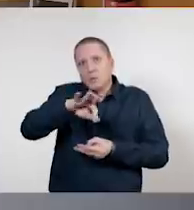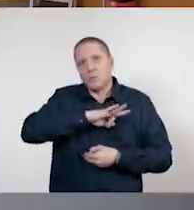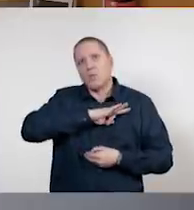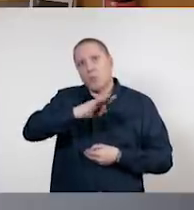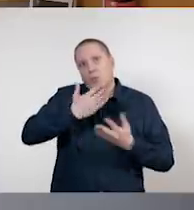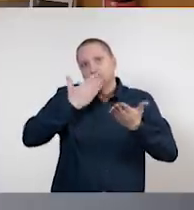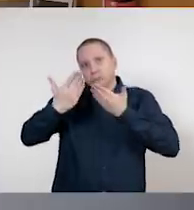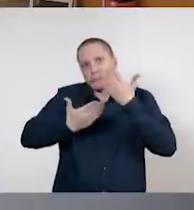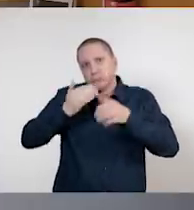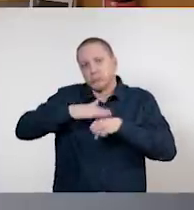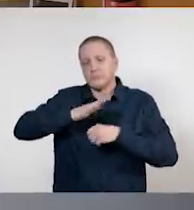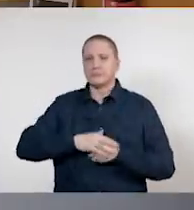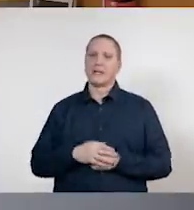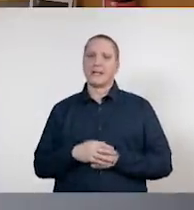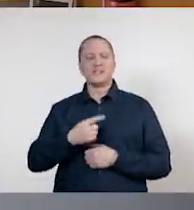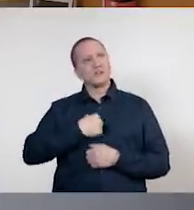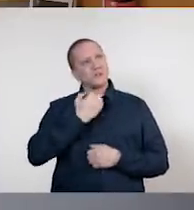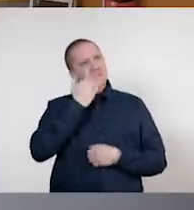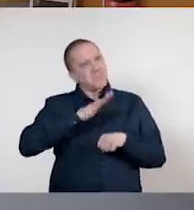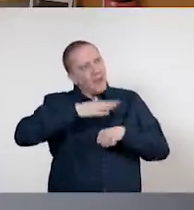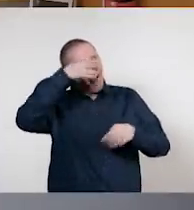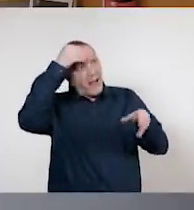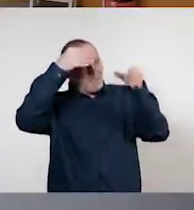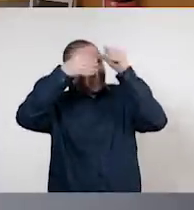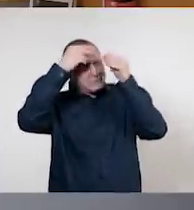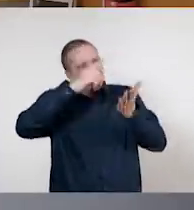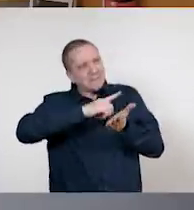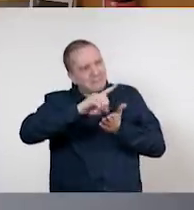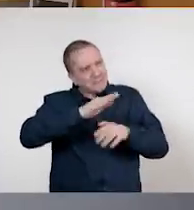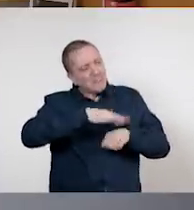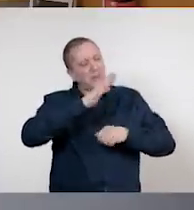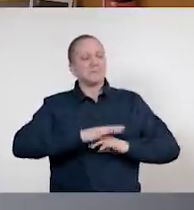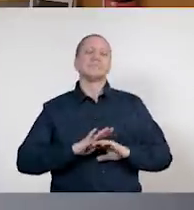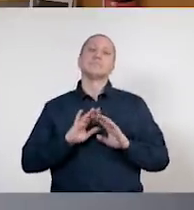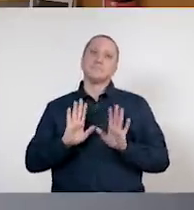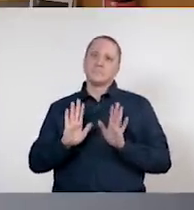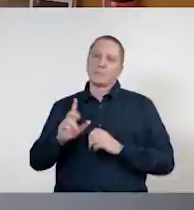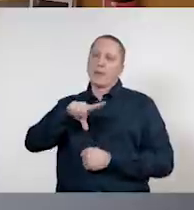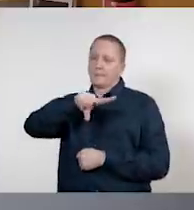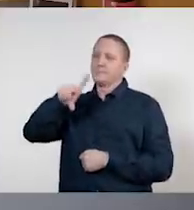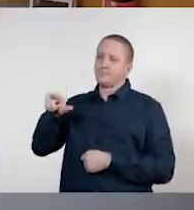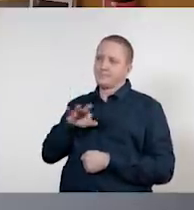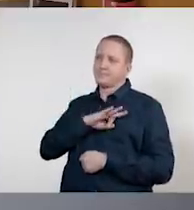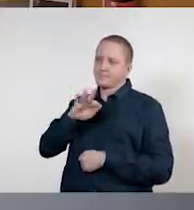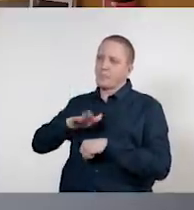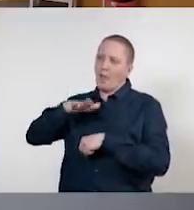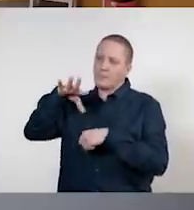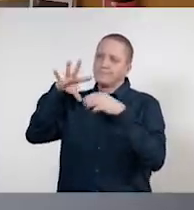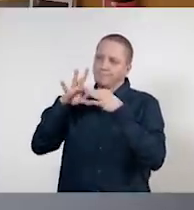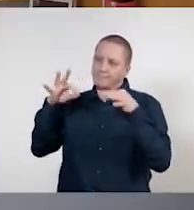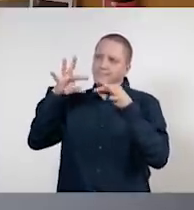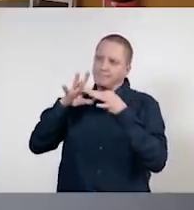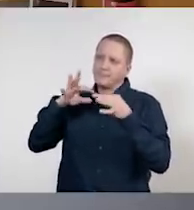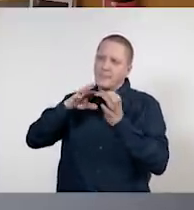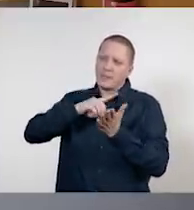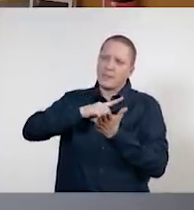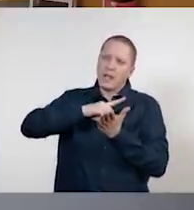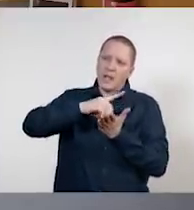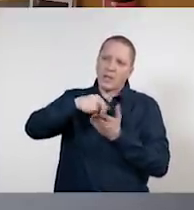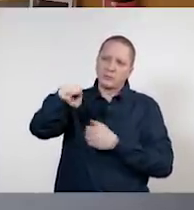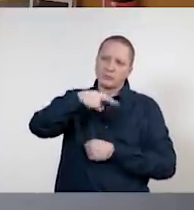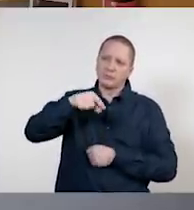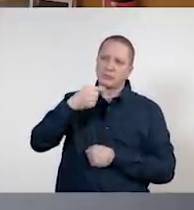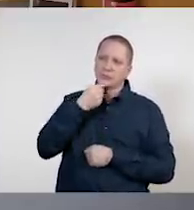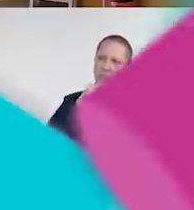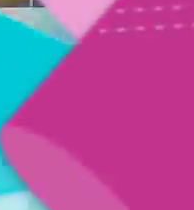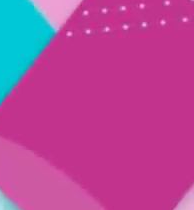actividades. Cristina, yo quiero saber más sobre los derechos. Bueno, yo creo que van a haber otras oportunidades, muchas más, para seguir hablando de los